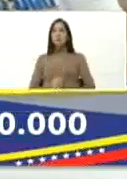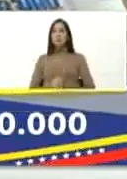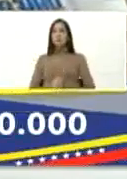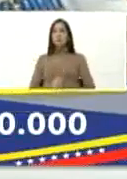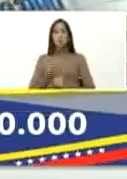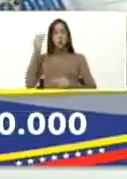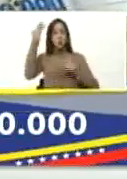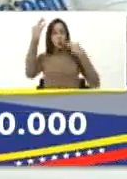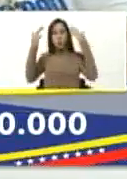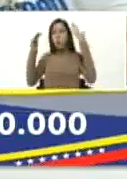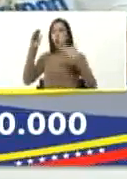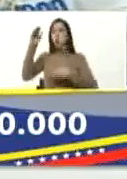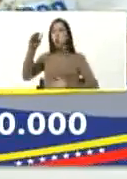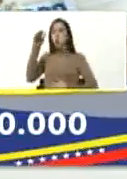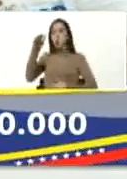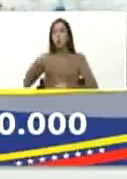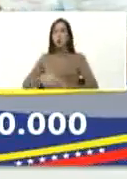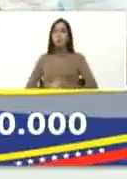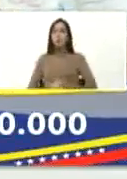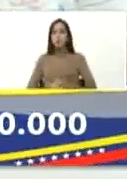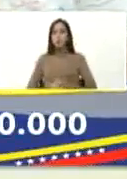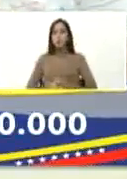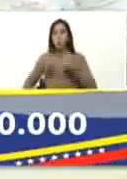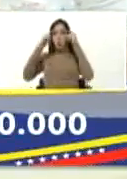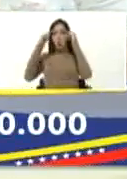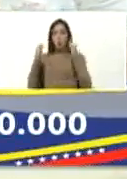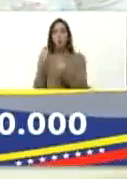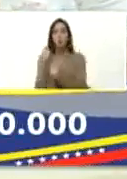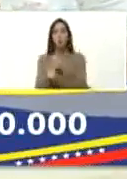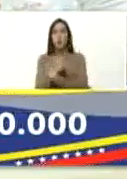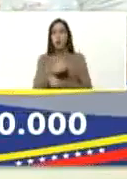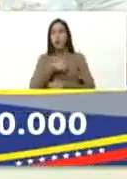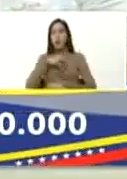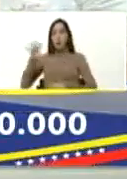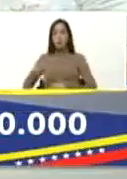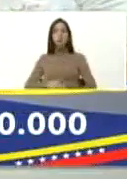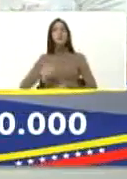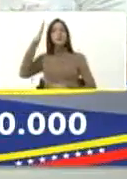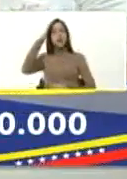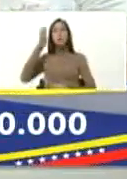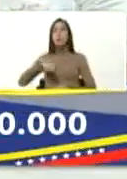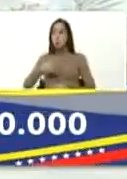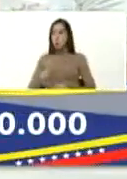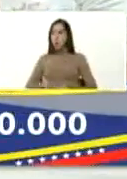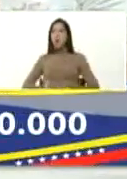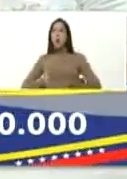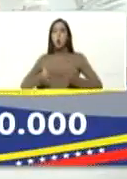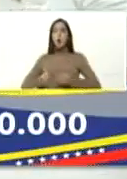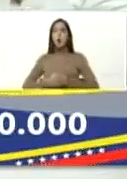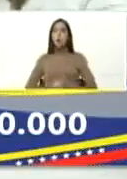sueño futuro de ser un profesional de la República. Y sabe que lo puede lograr.